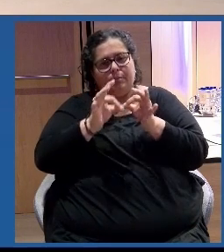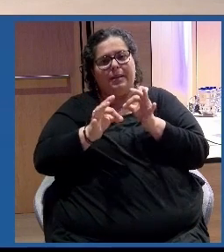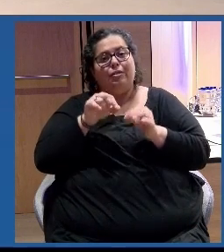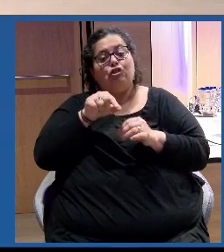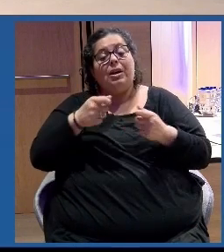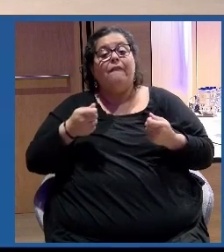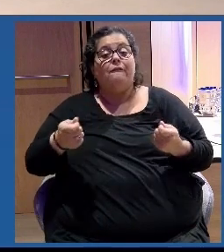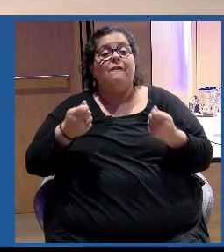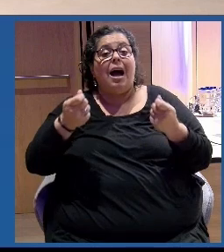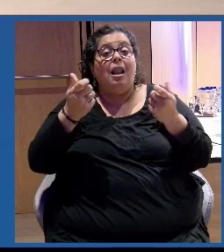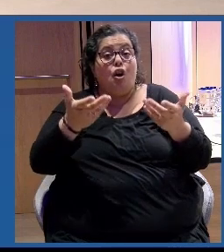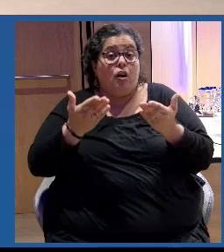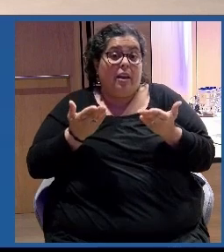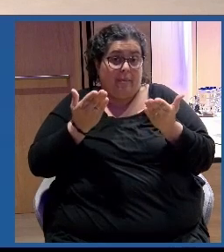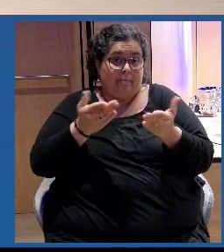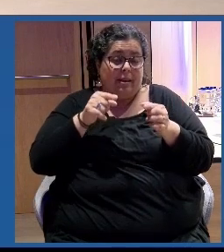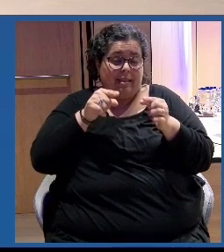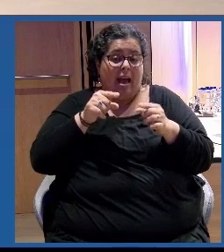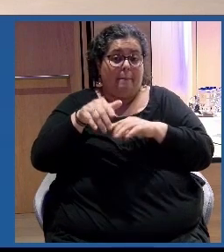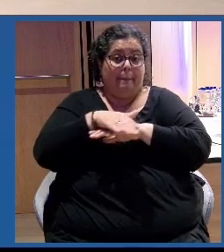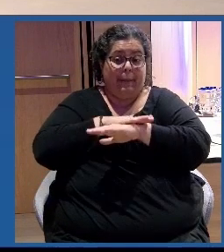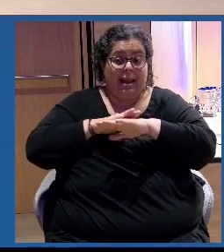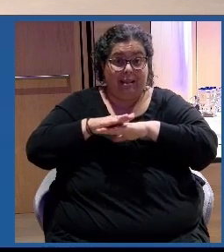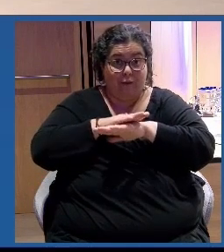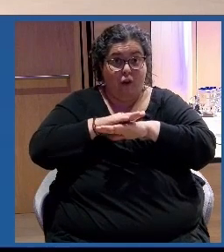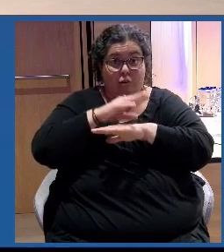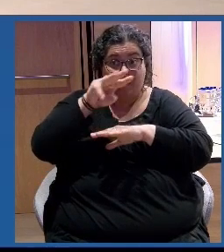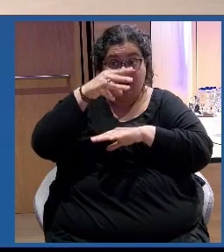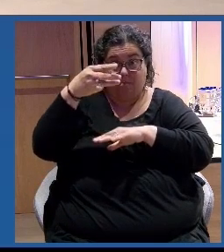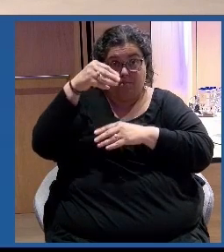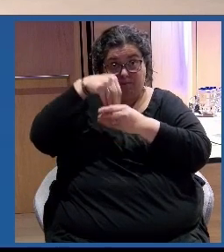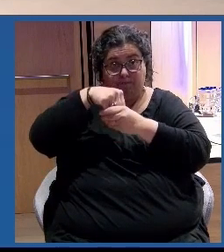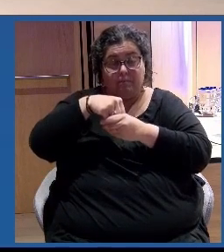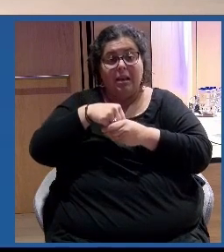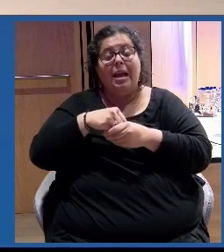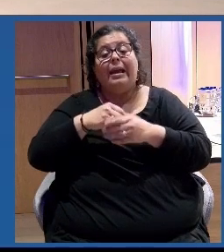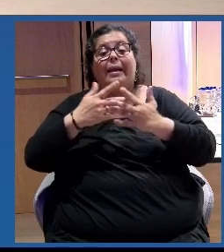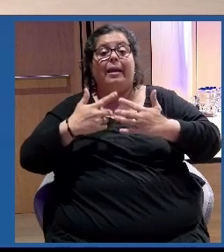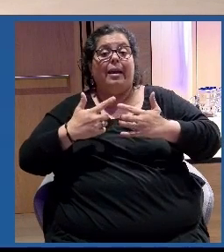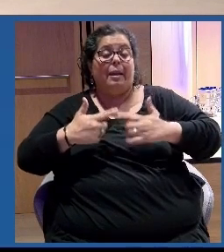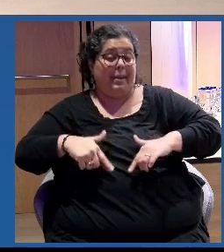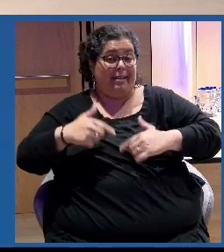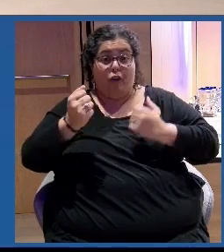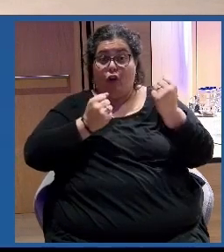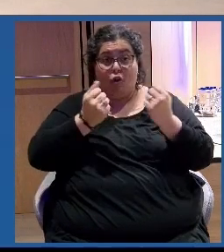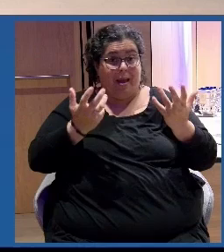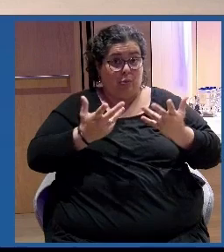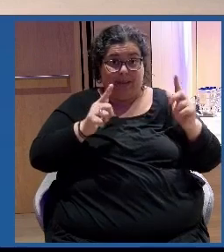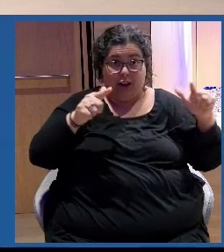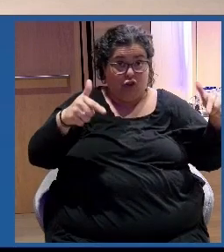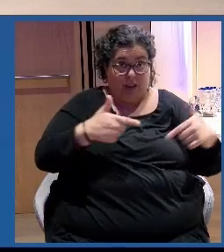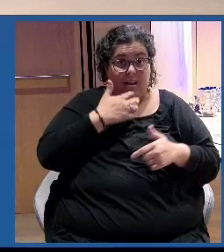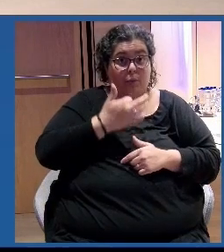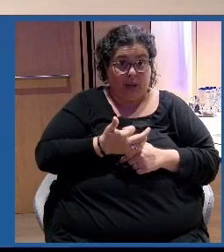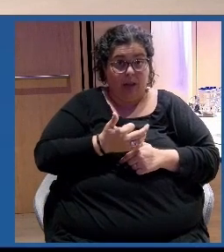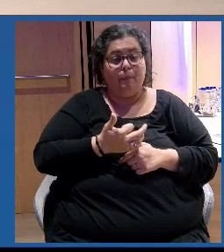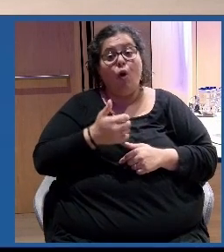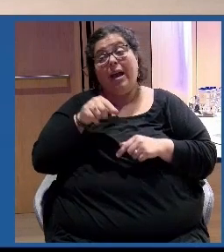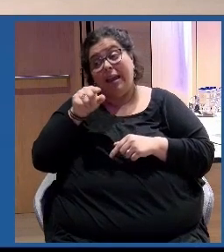agregado que da esta plataforma, que no tiene actualmente la del Ministerio de Economía, es que podemos elegir, está un poquito más